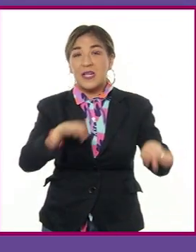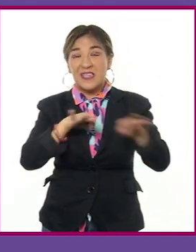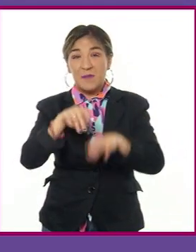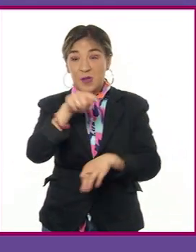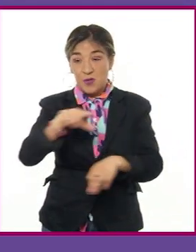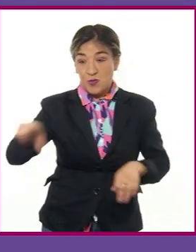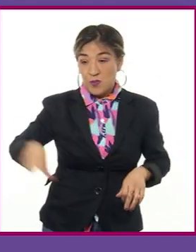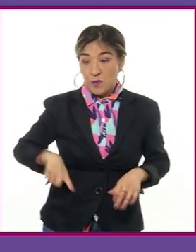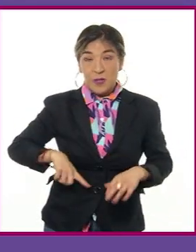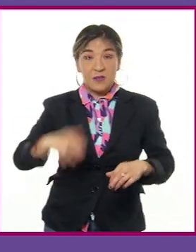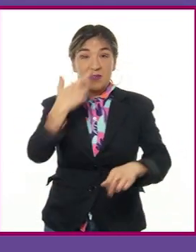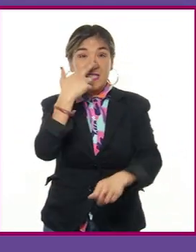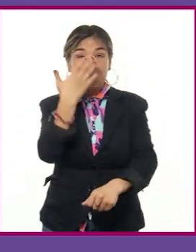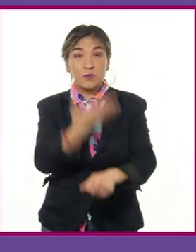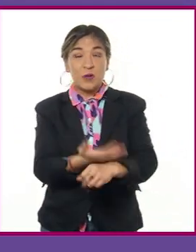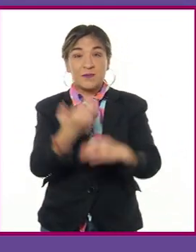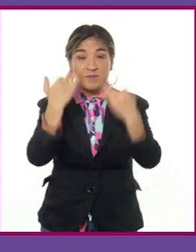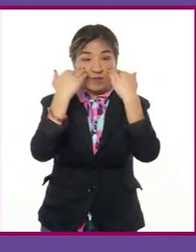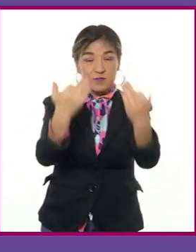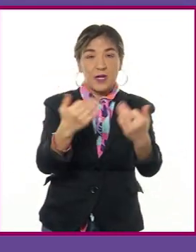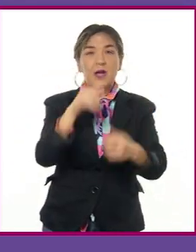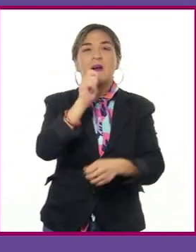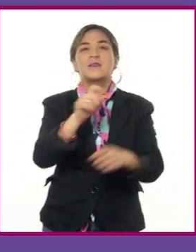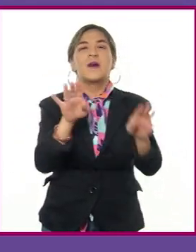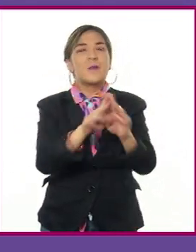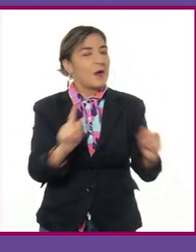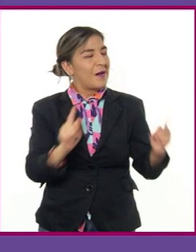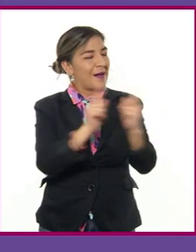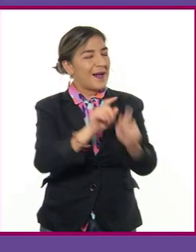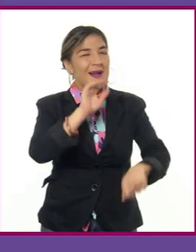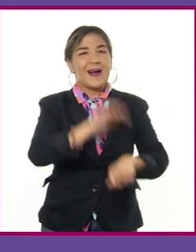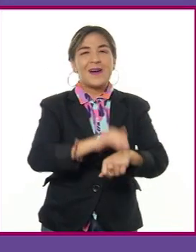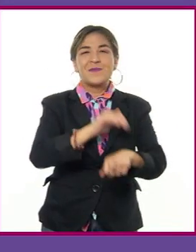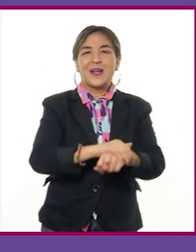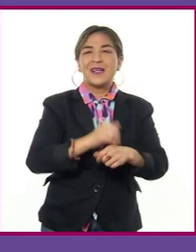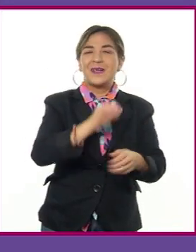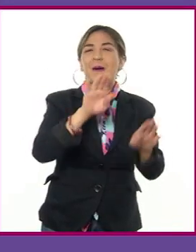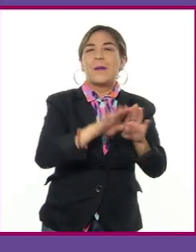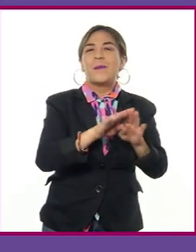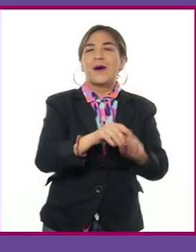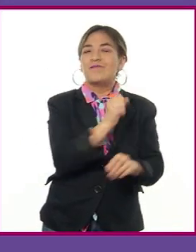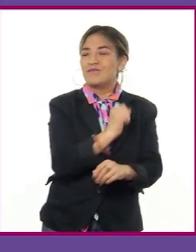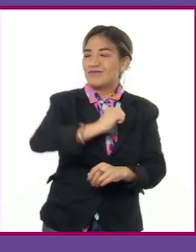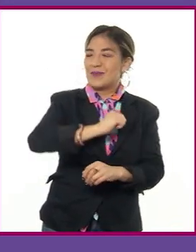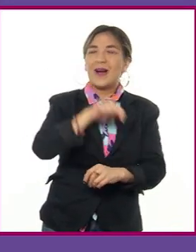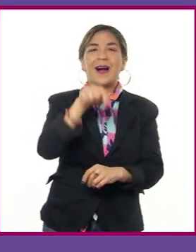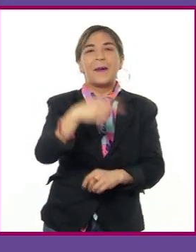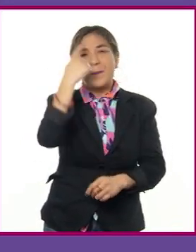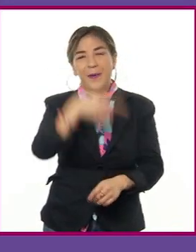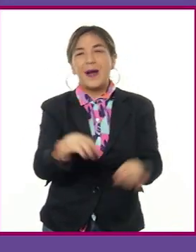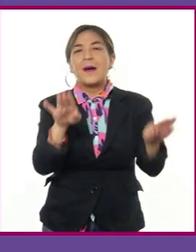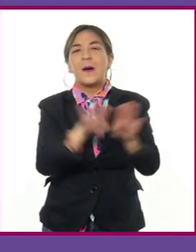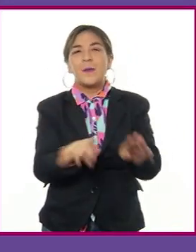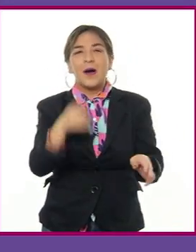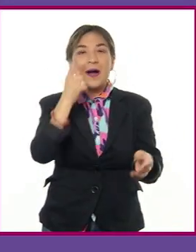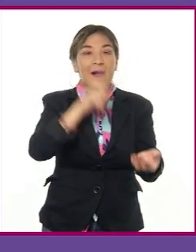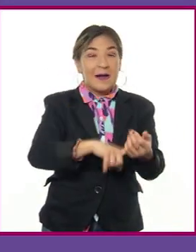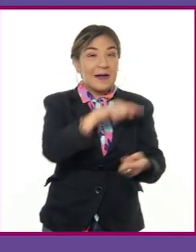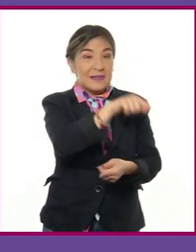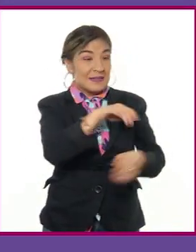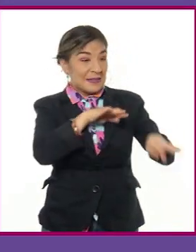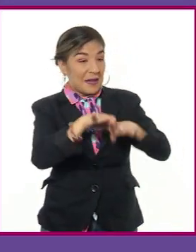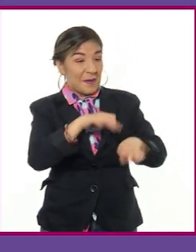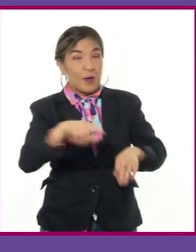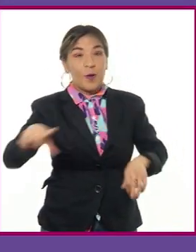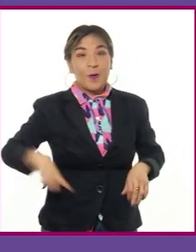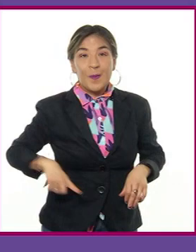frente de ese puesto está platicando diariamente y exigiendo a sus